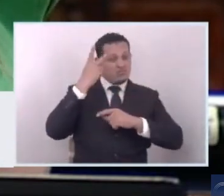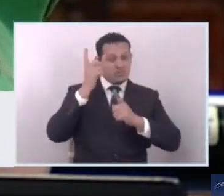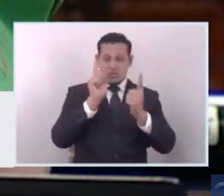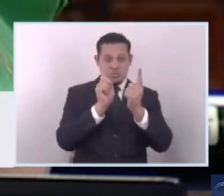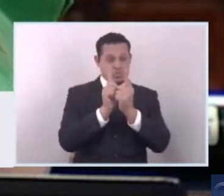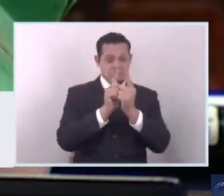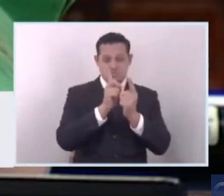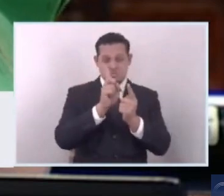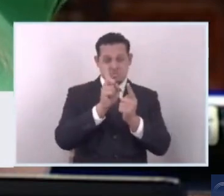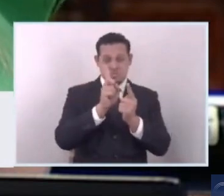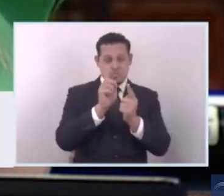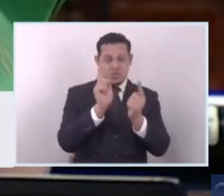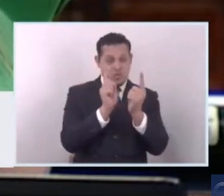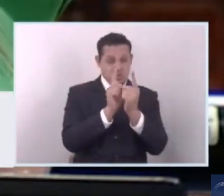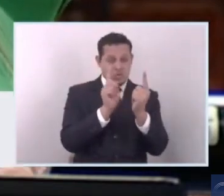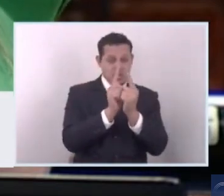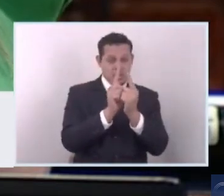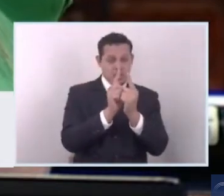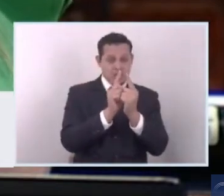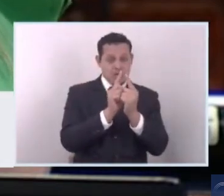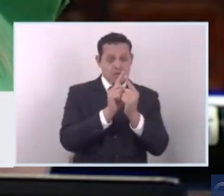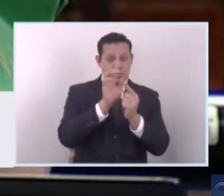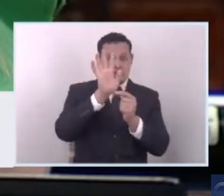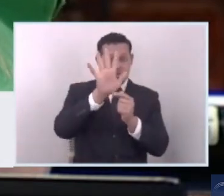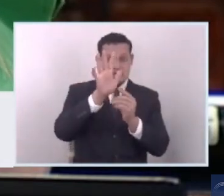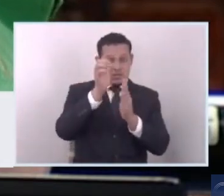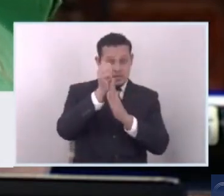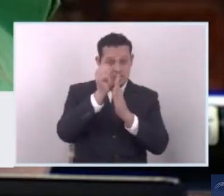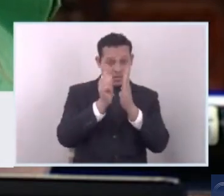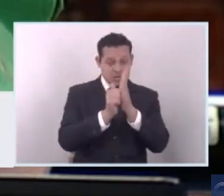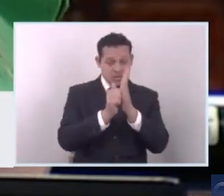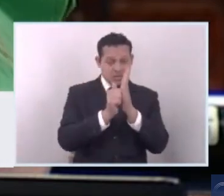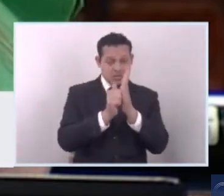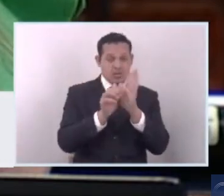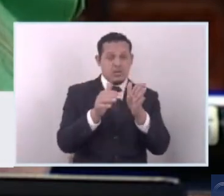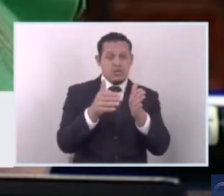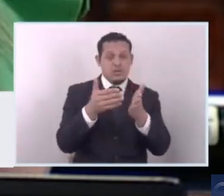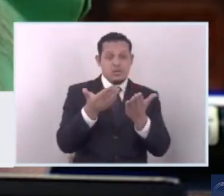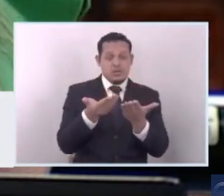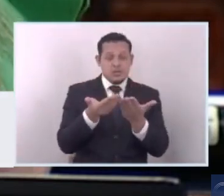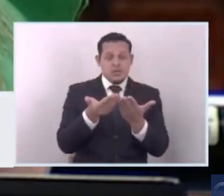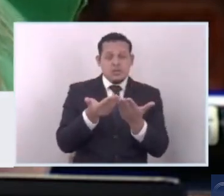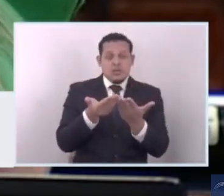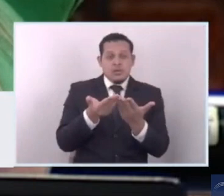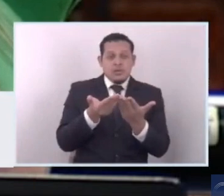lo conocemos apenas conocemos los cuatro o cinco artículos y los